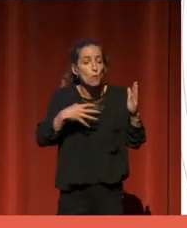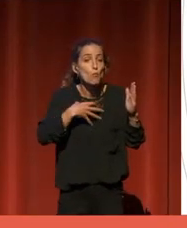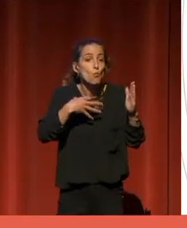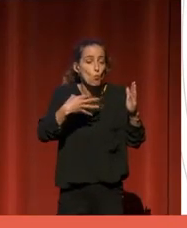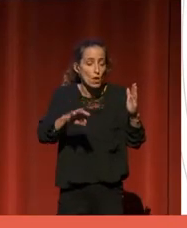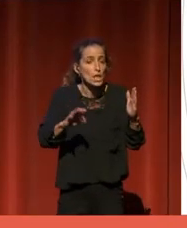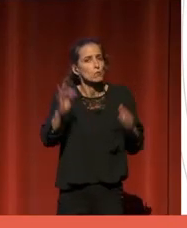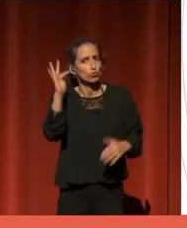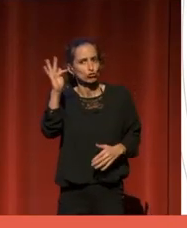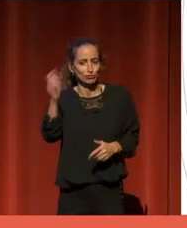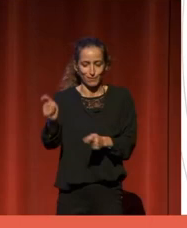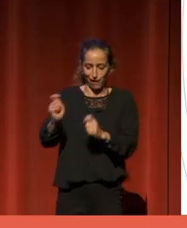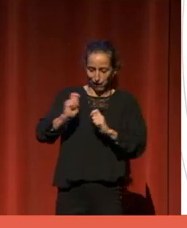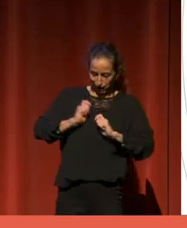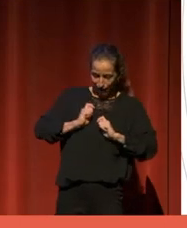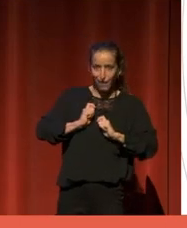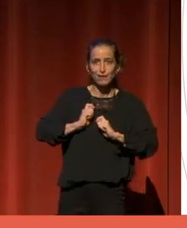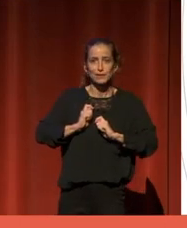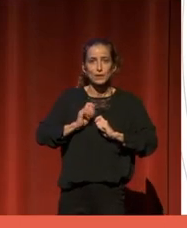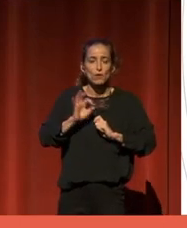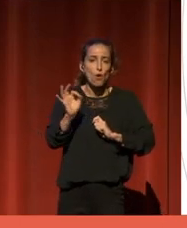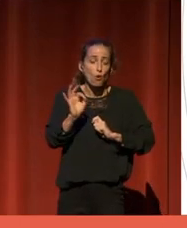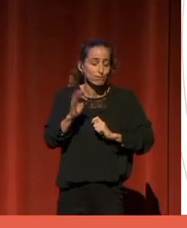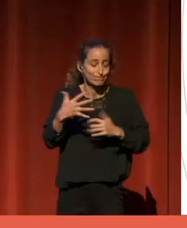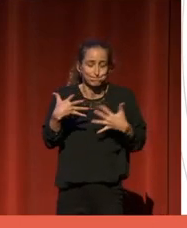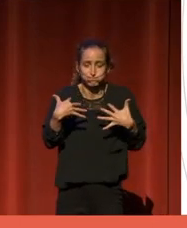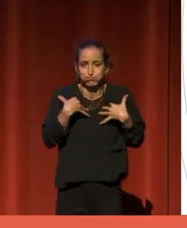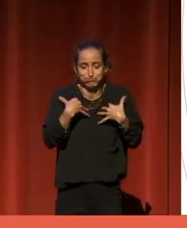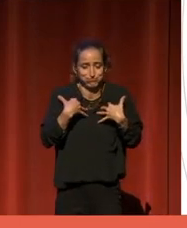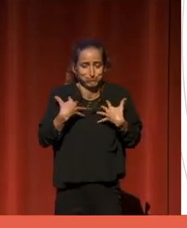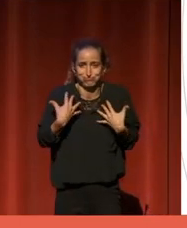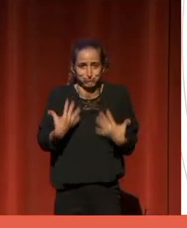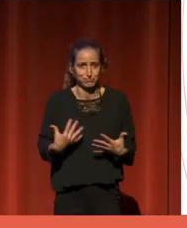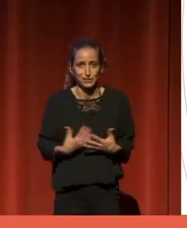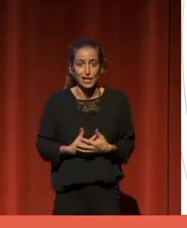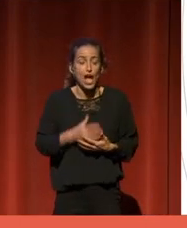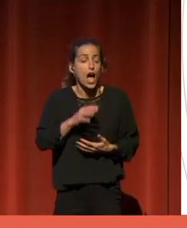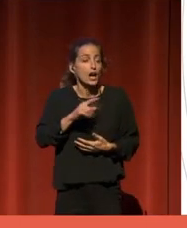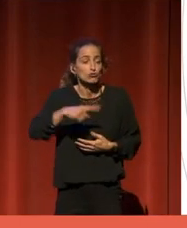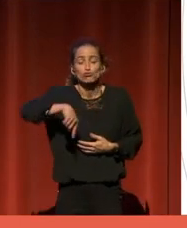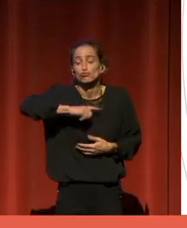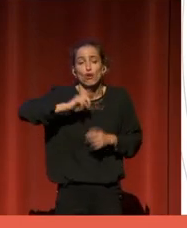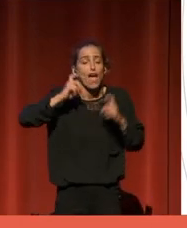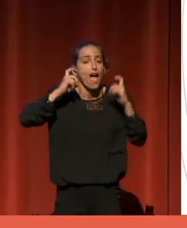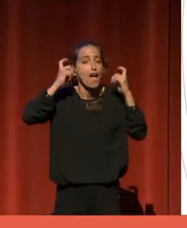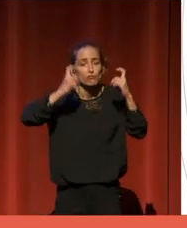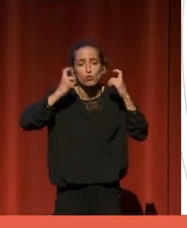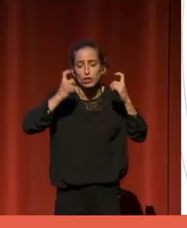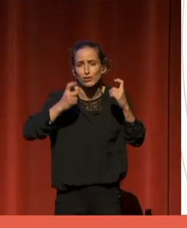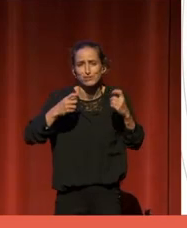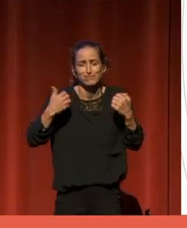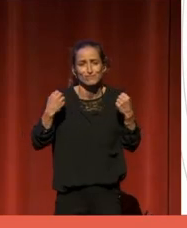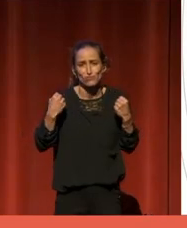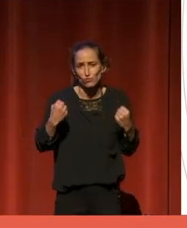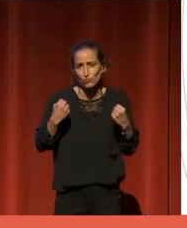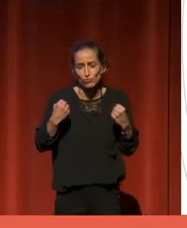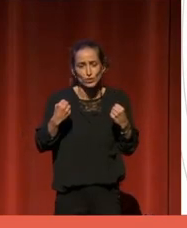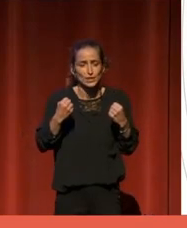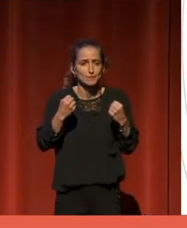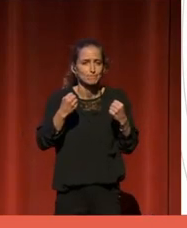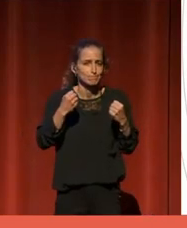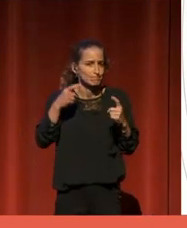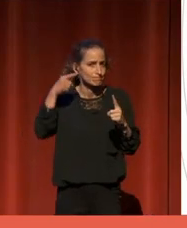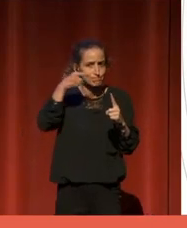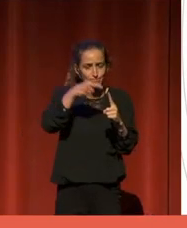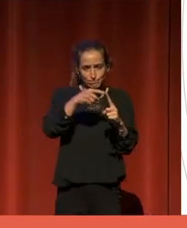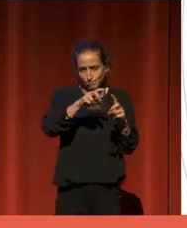sufrir Así que hemos desempeñado un gran esfuerzo en las bibliotecas informes